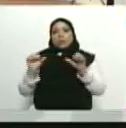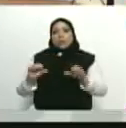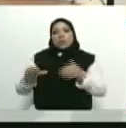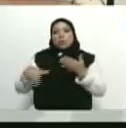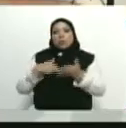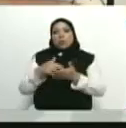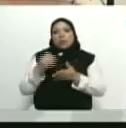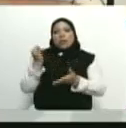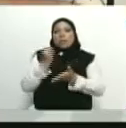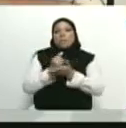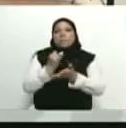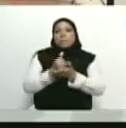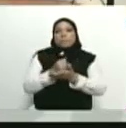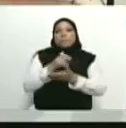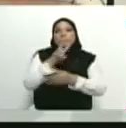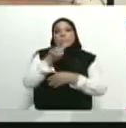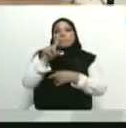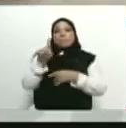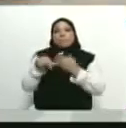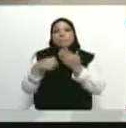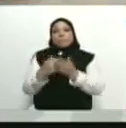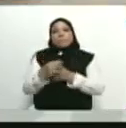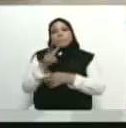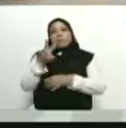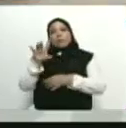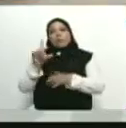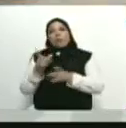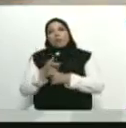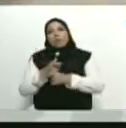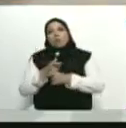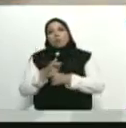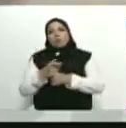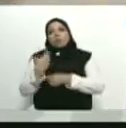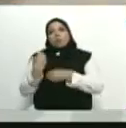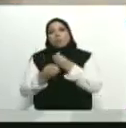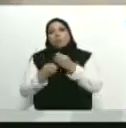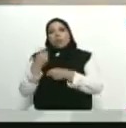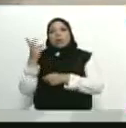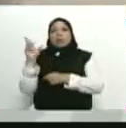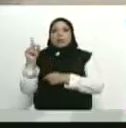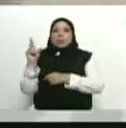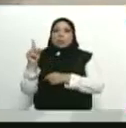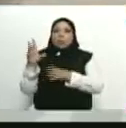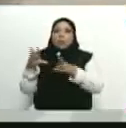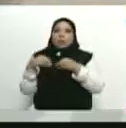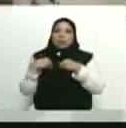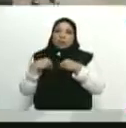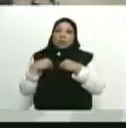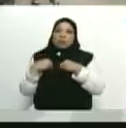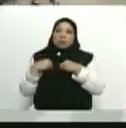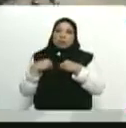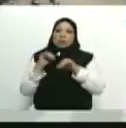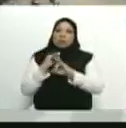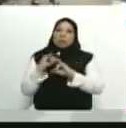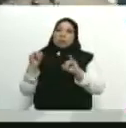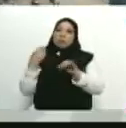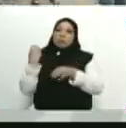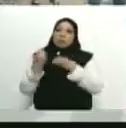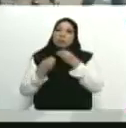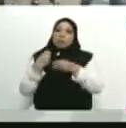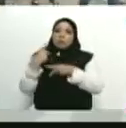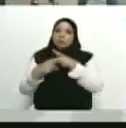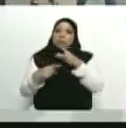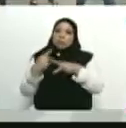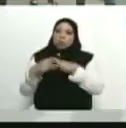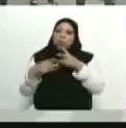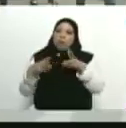Nacional de Ingreso. Y entre el 21 y el 25 de agosto tendremos una segunda asignación, culminando así el proceso